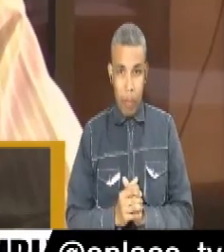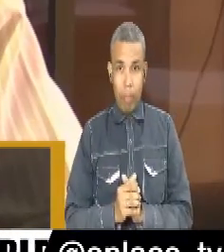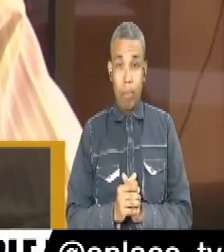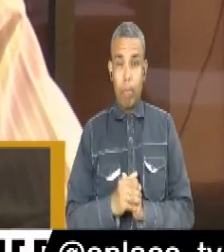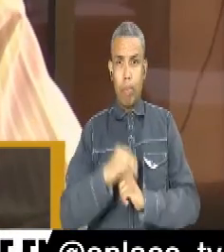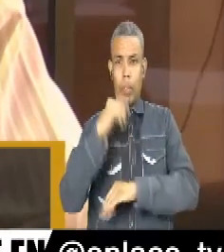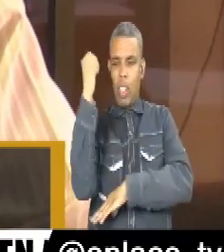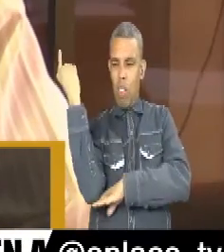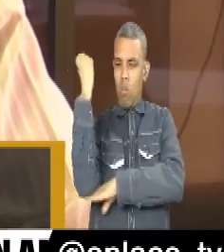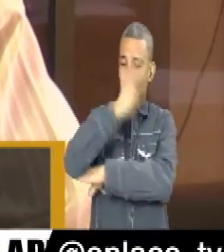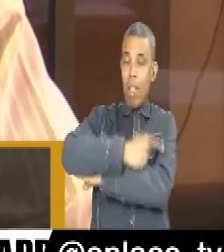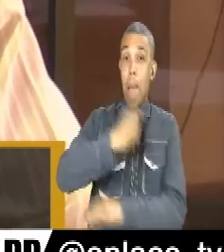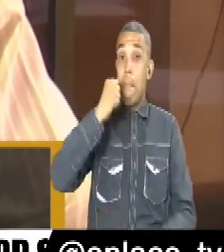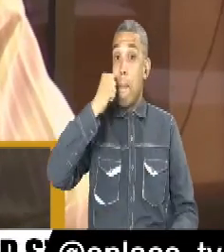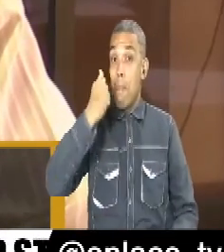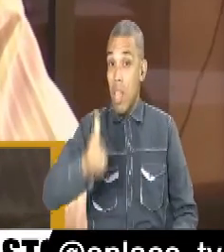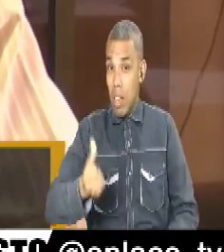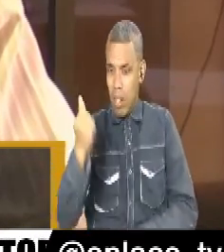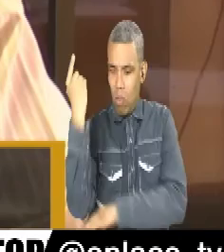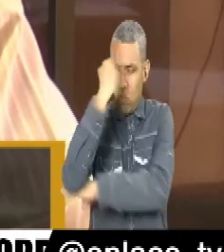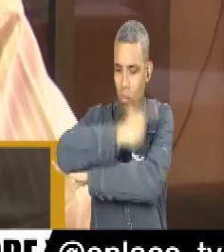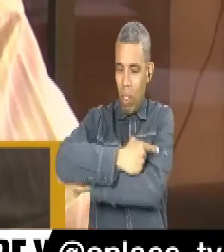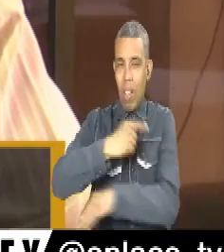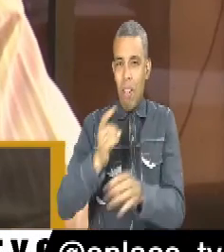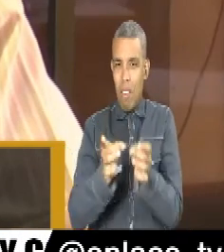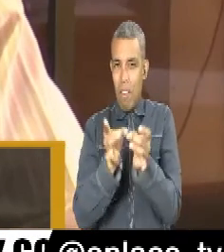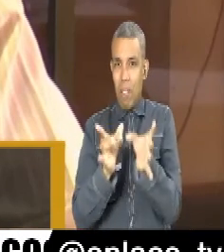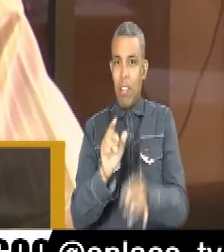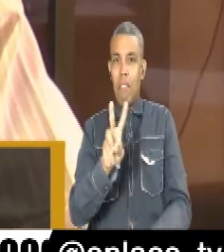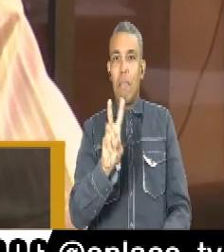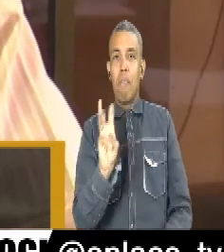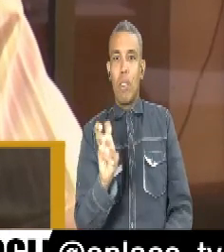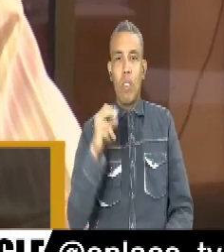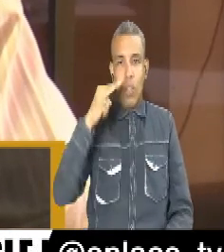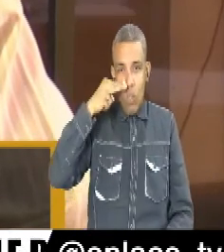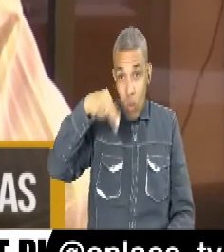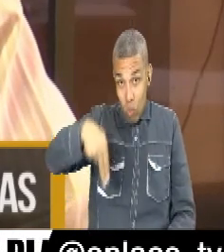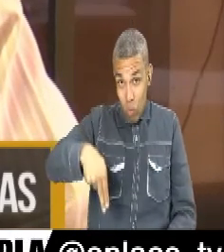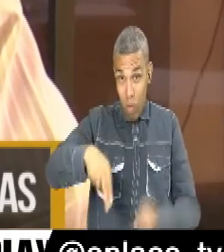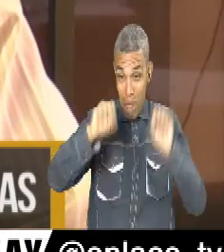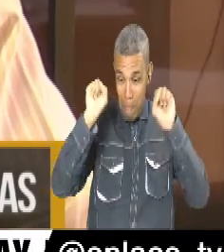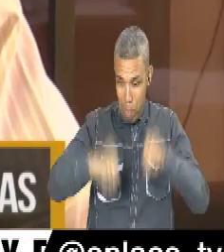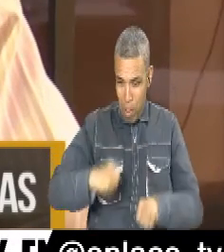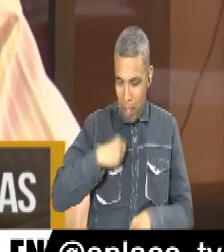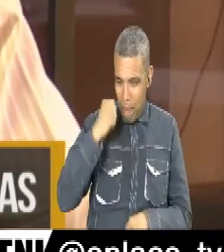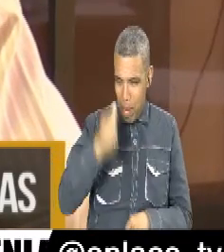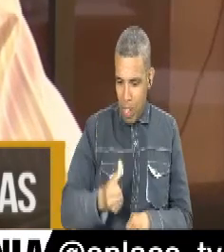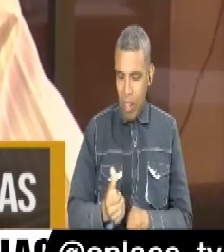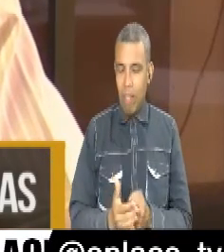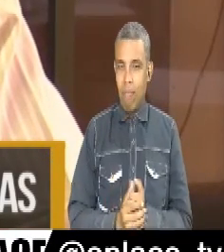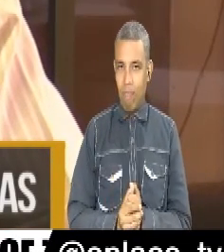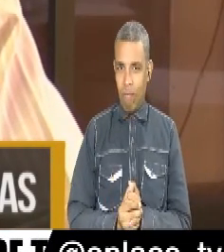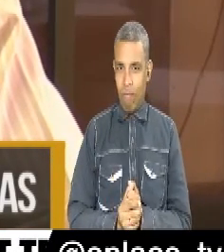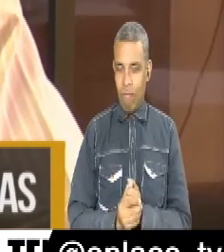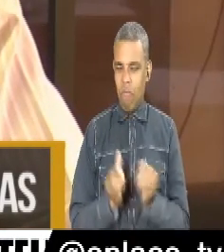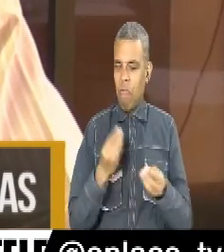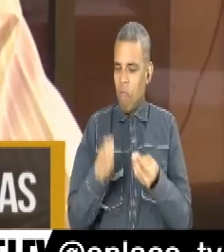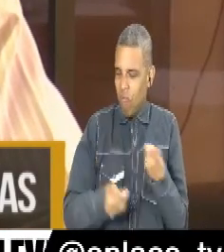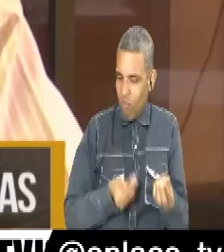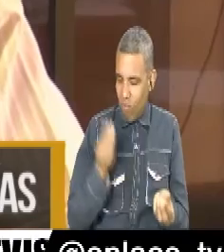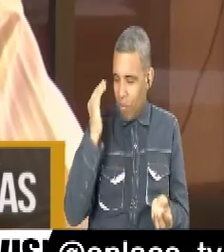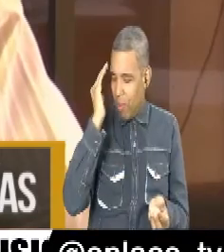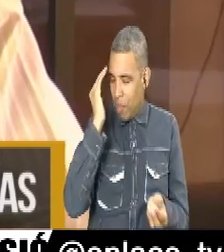a partir de mañana, 28 de junio, con motivo pues de que sabemos que viene la prima, entonces para